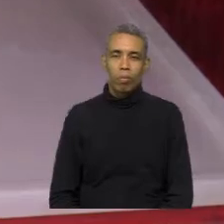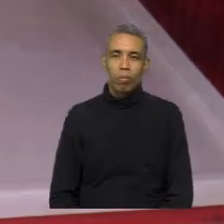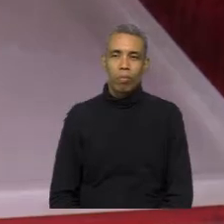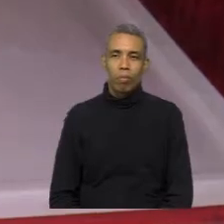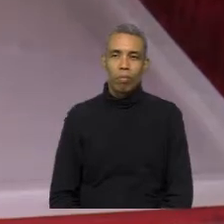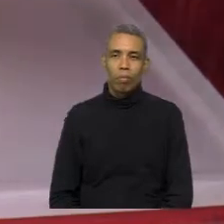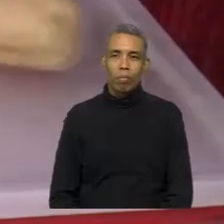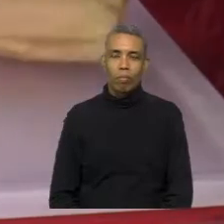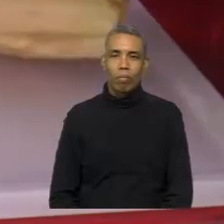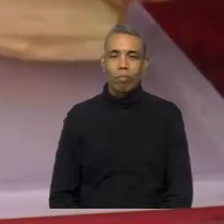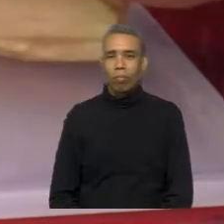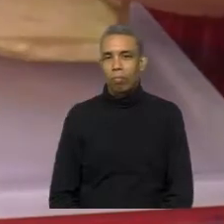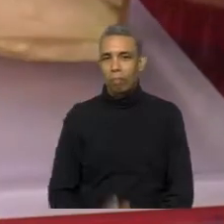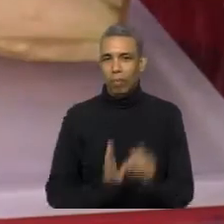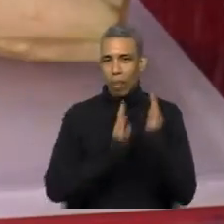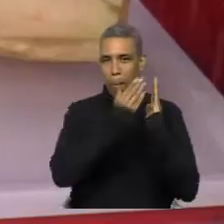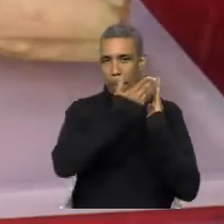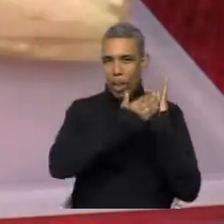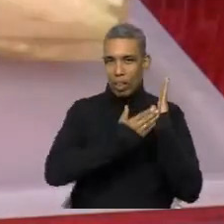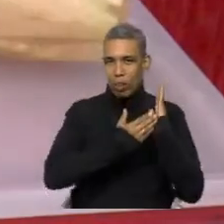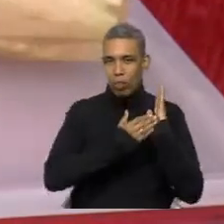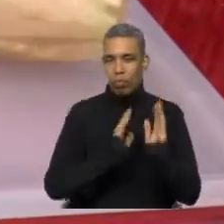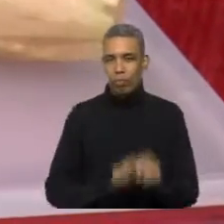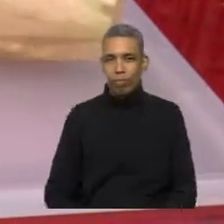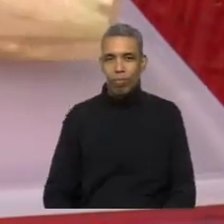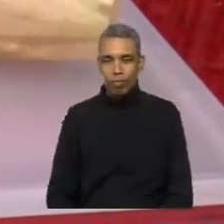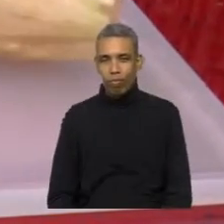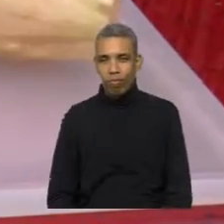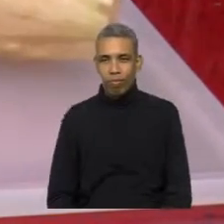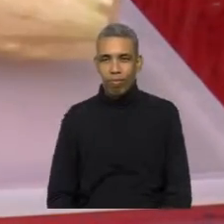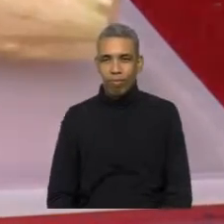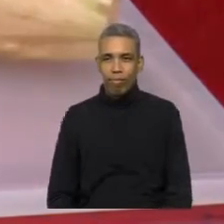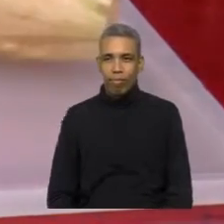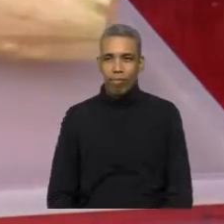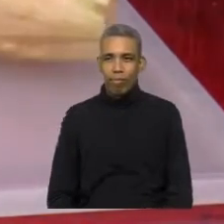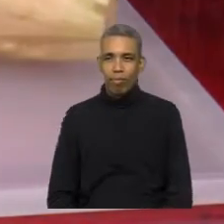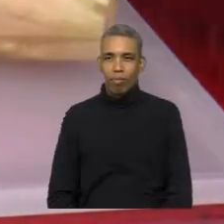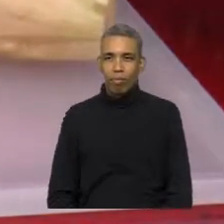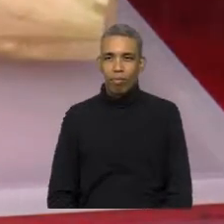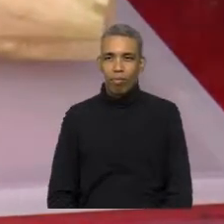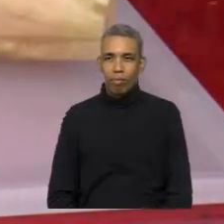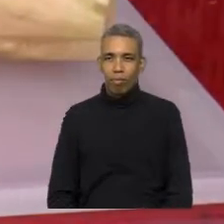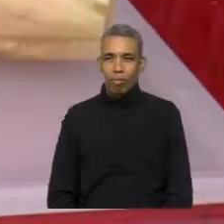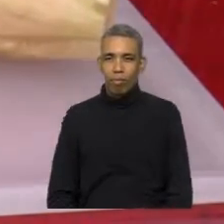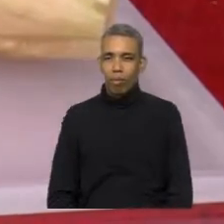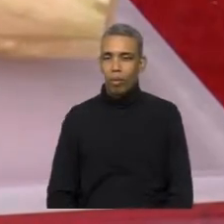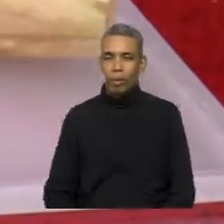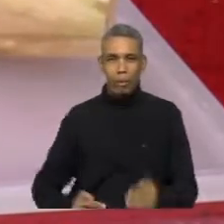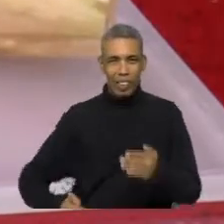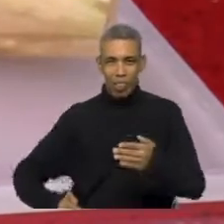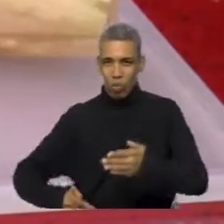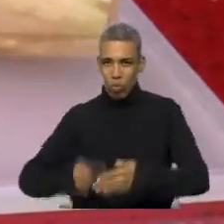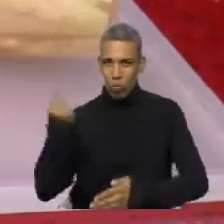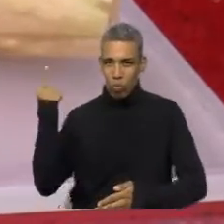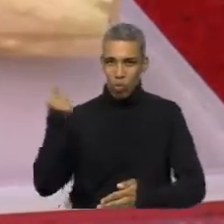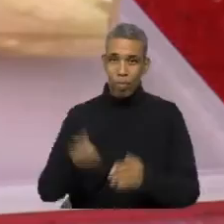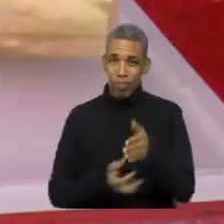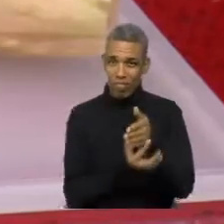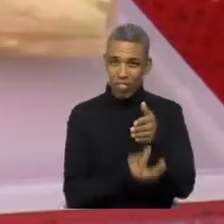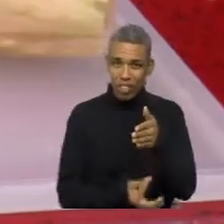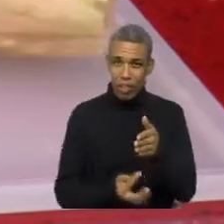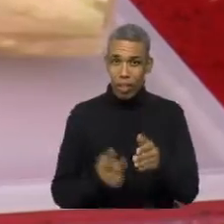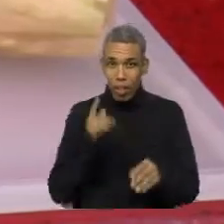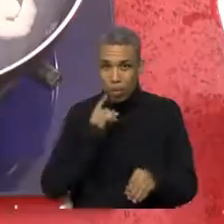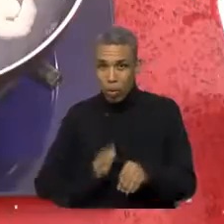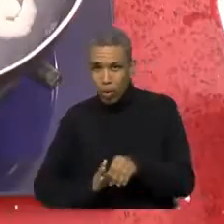o las tajaditas que llaman. ¿Cuál es la idea? Vean, de una vez freírlas. Que no queden tan gruesas, que no queden